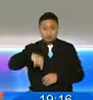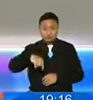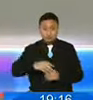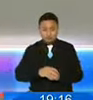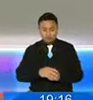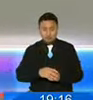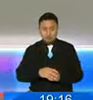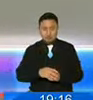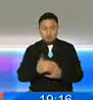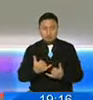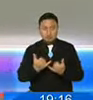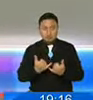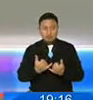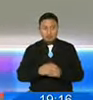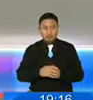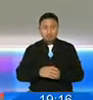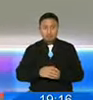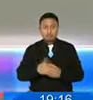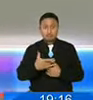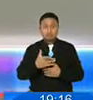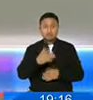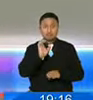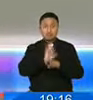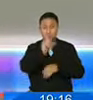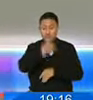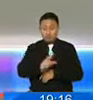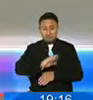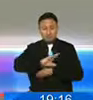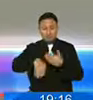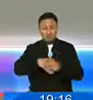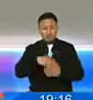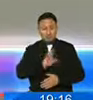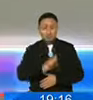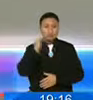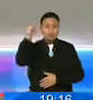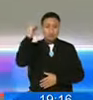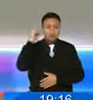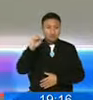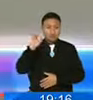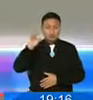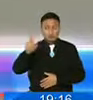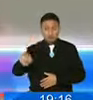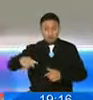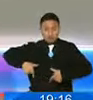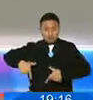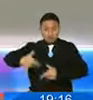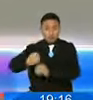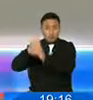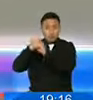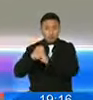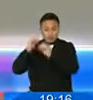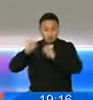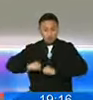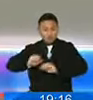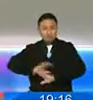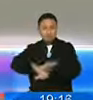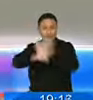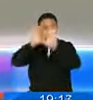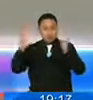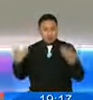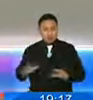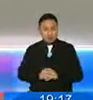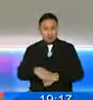me parece que el pueblo ecuatoriano tiene el derecho y es la obligación de ser mucho más transparente, mucho